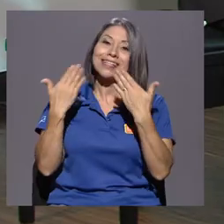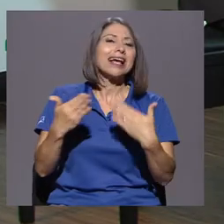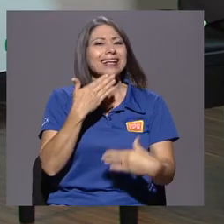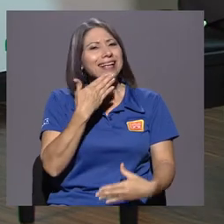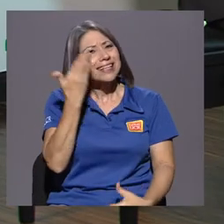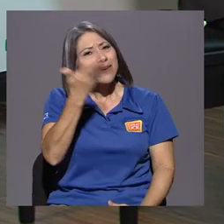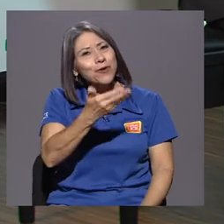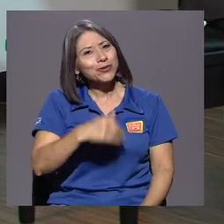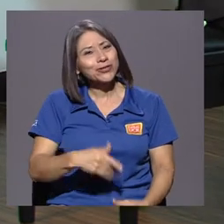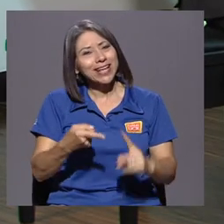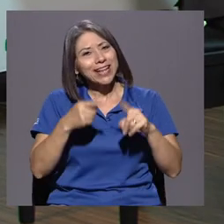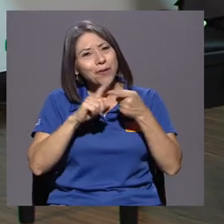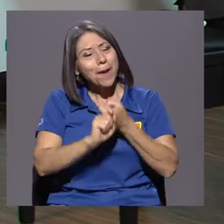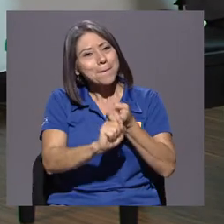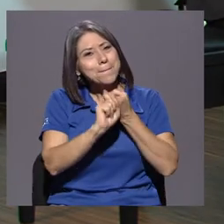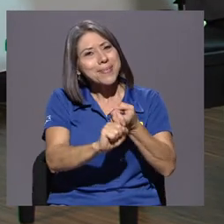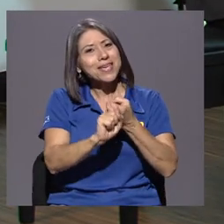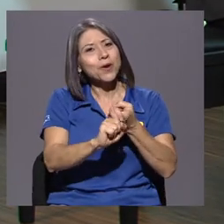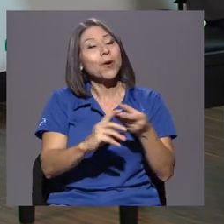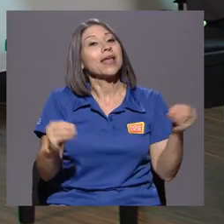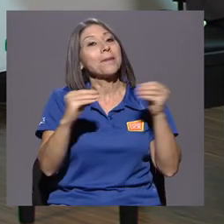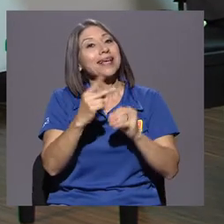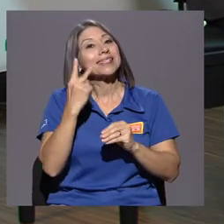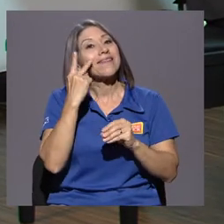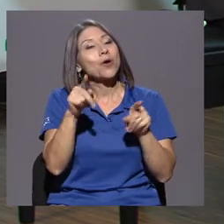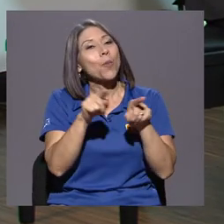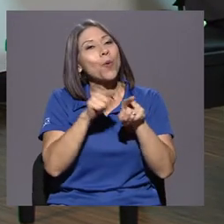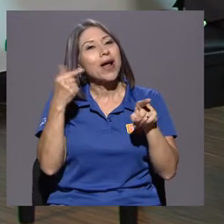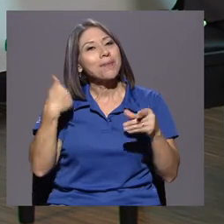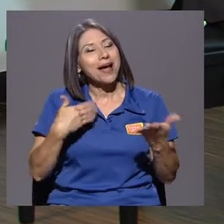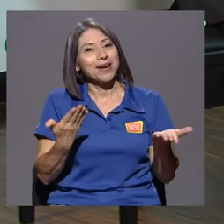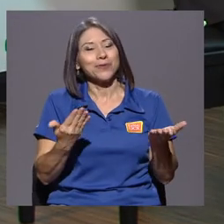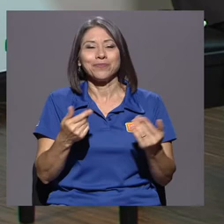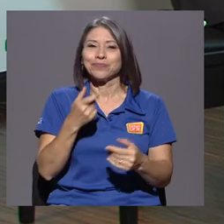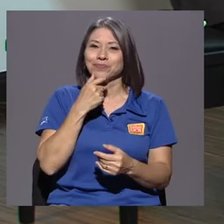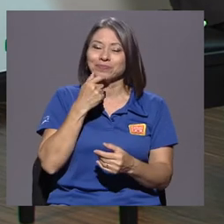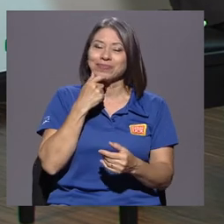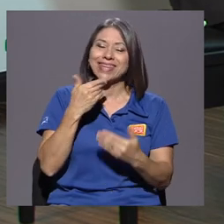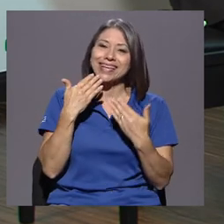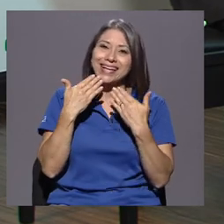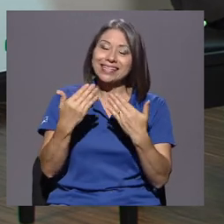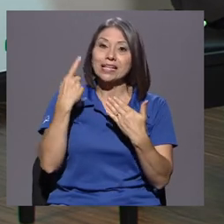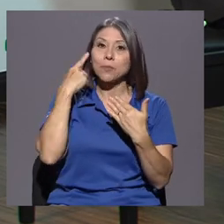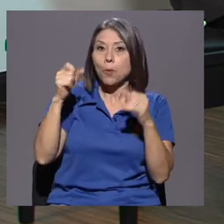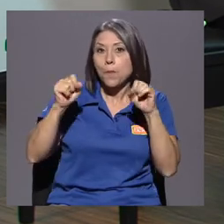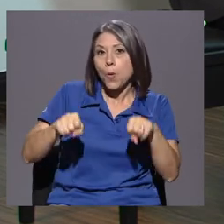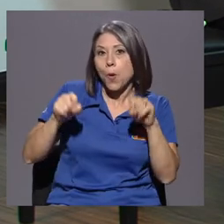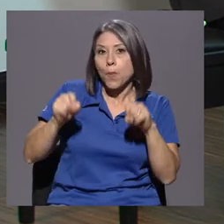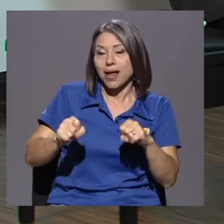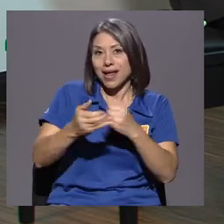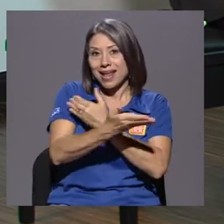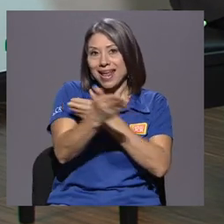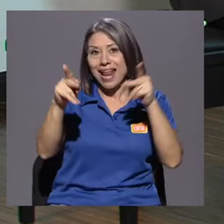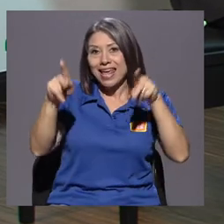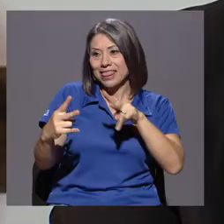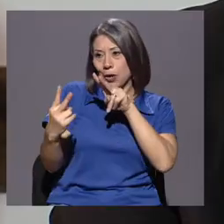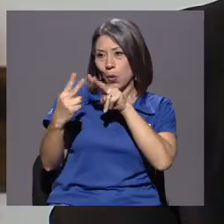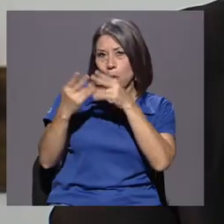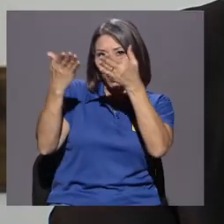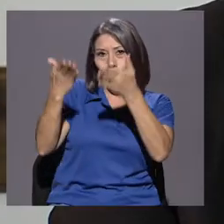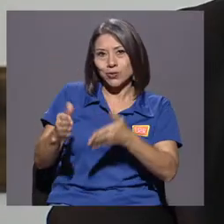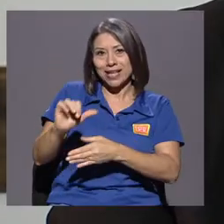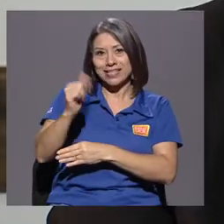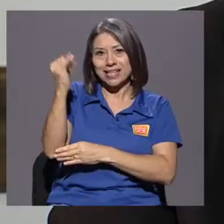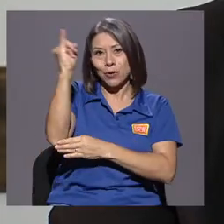experiencia esa voz sobre la ligó además más te veo como hermana y sobre todo por hacer posible que la gente conozca a este